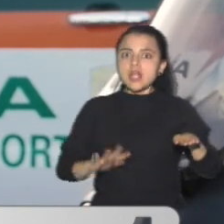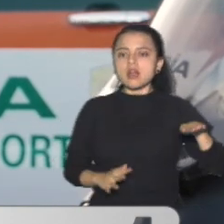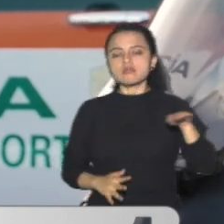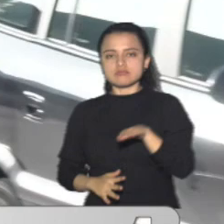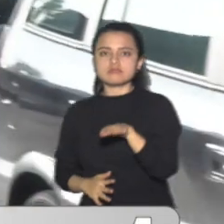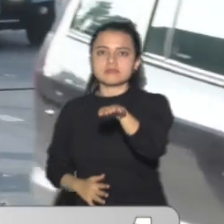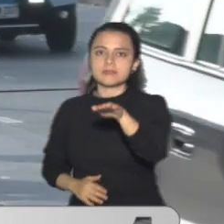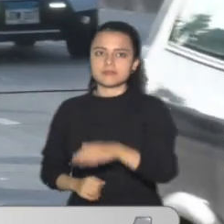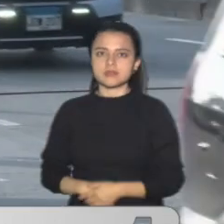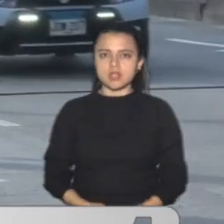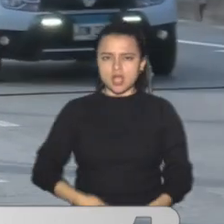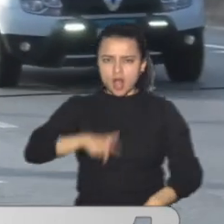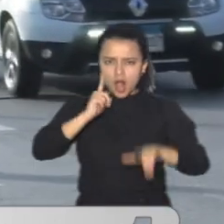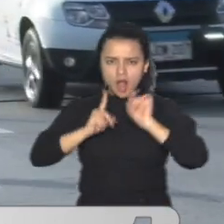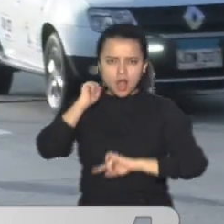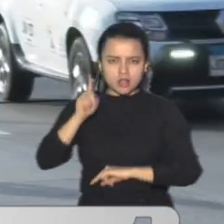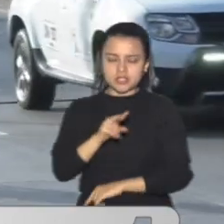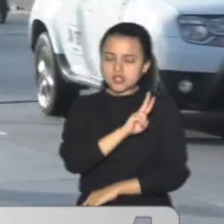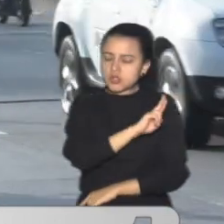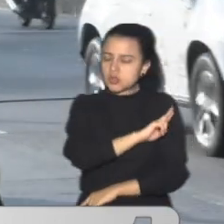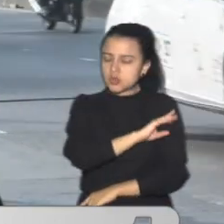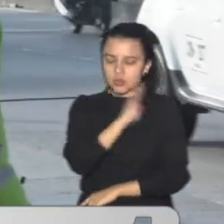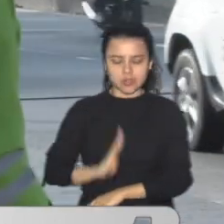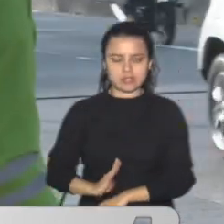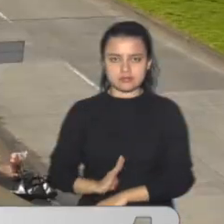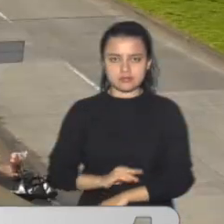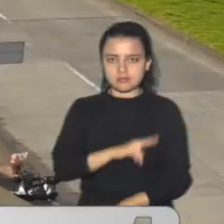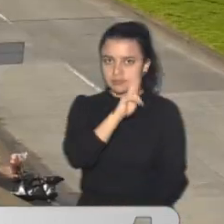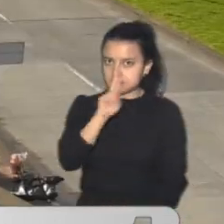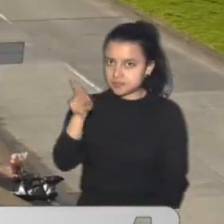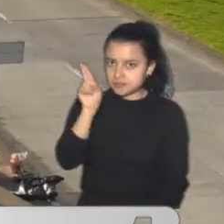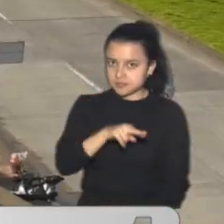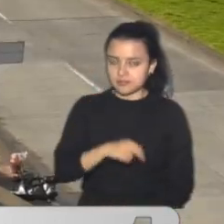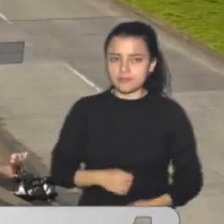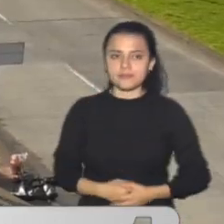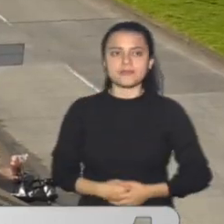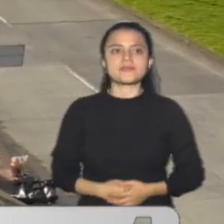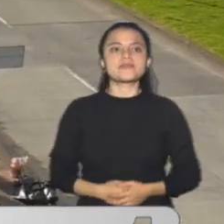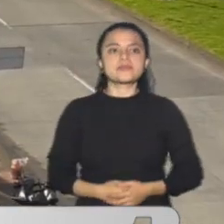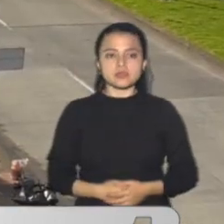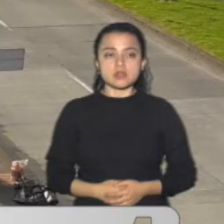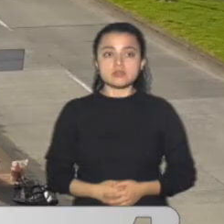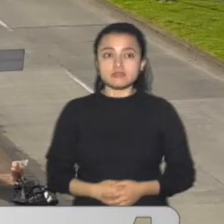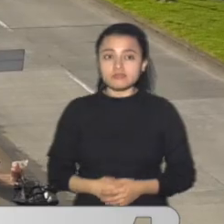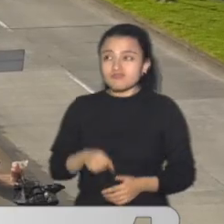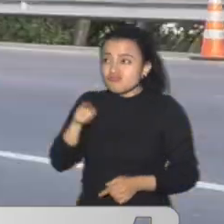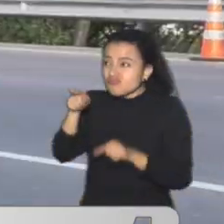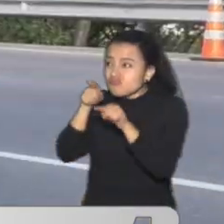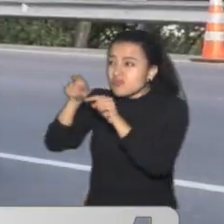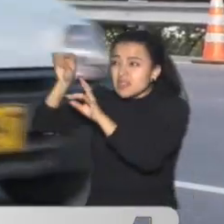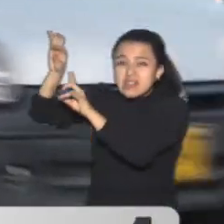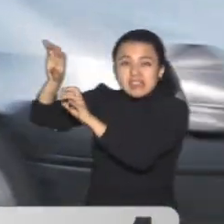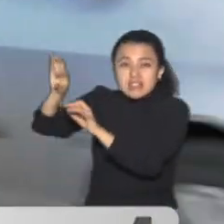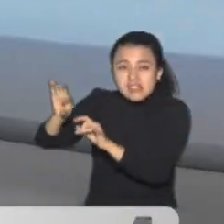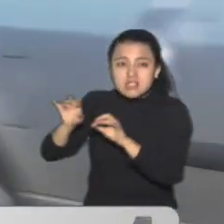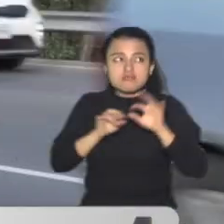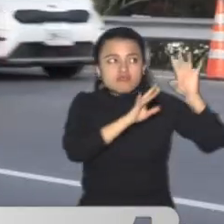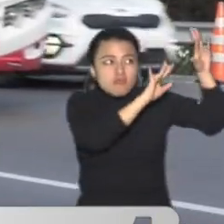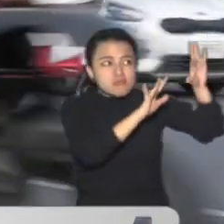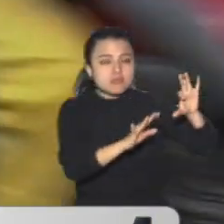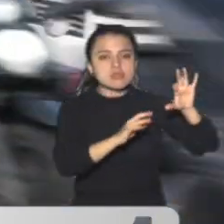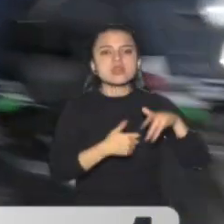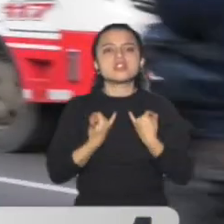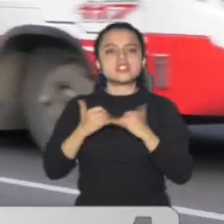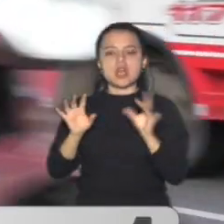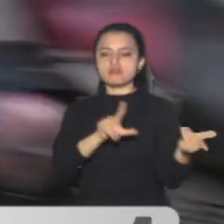el efecto de alcohol a través del invías y la ani se dispuso de personal con maquinaria amarilla que está disponible para atender eventualidades en las